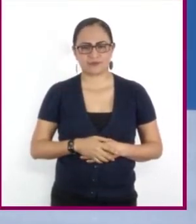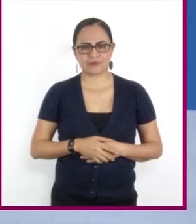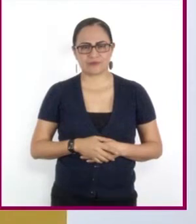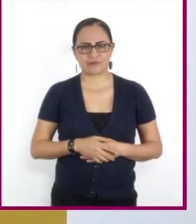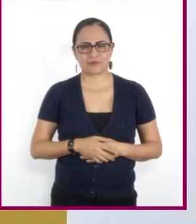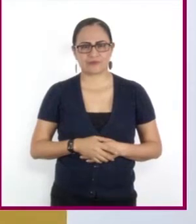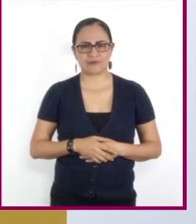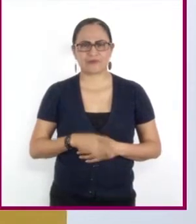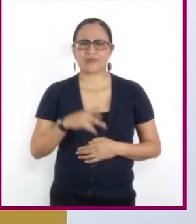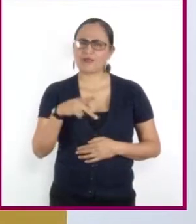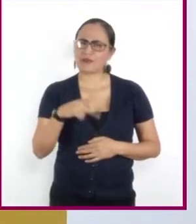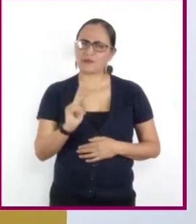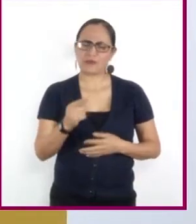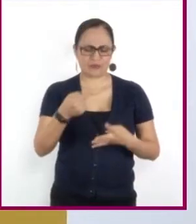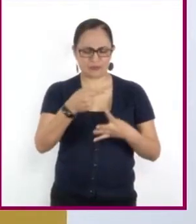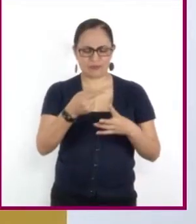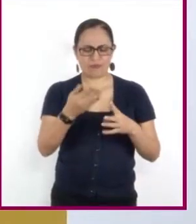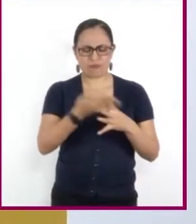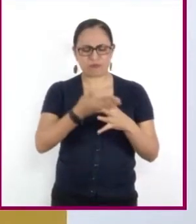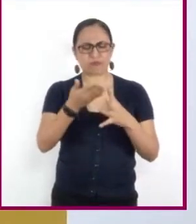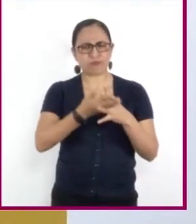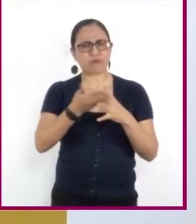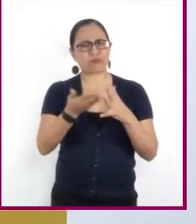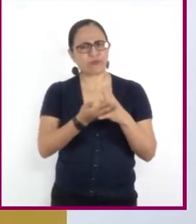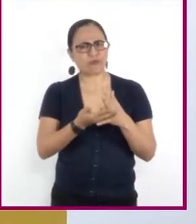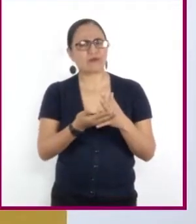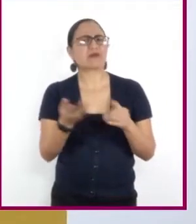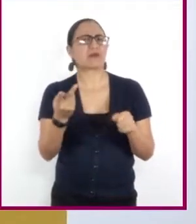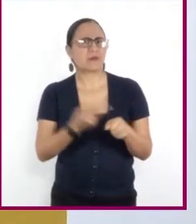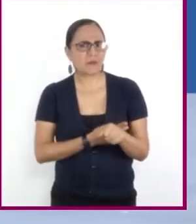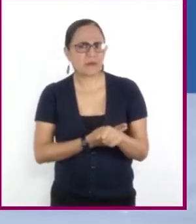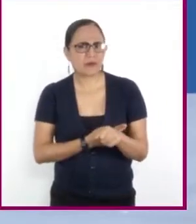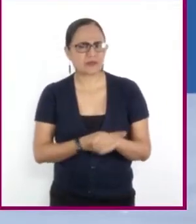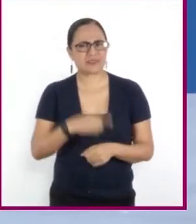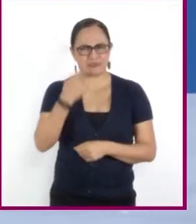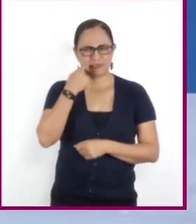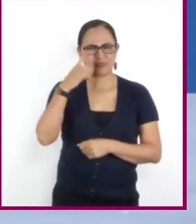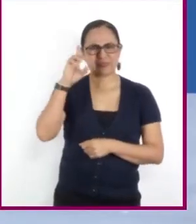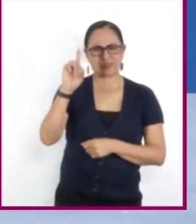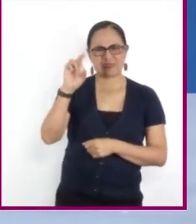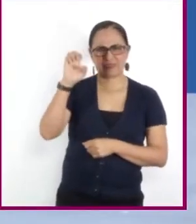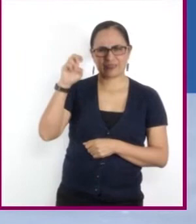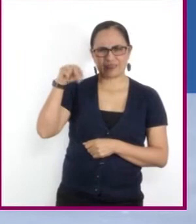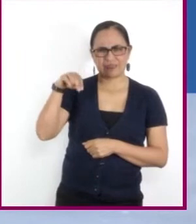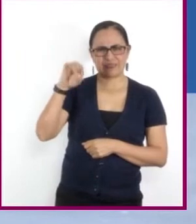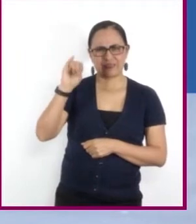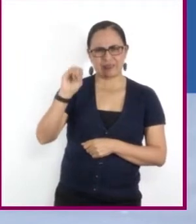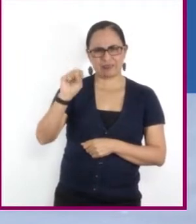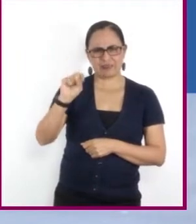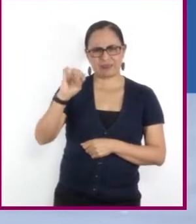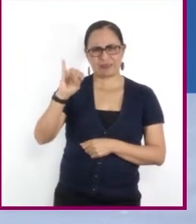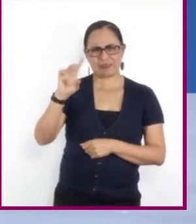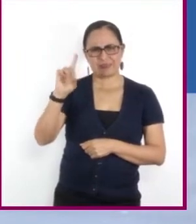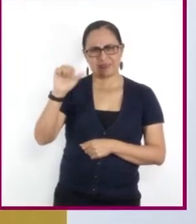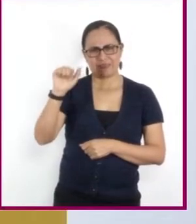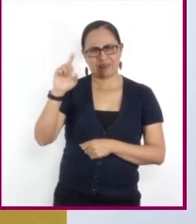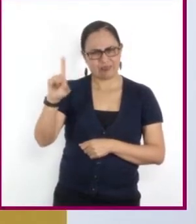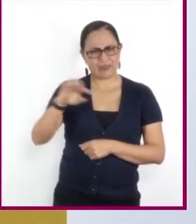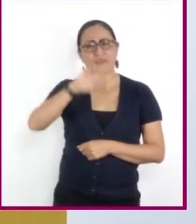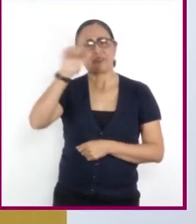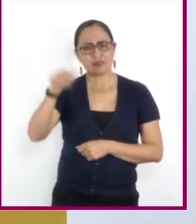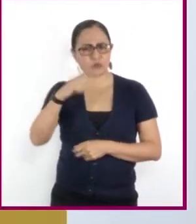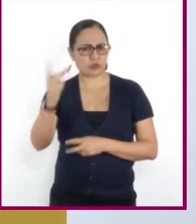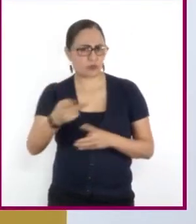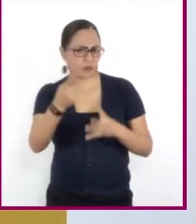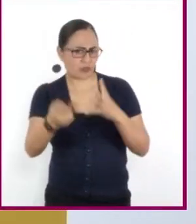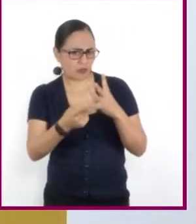Pero, ¿por qué pasa esto? Veamos la definición de densidad y con base en ella, algunas preguntas guía.